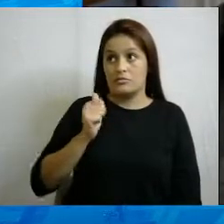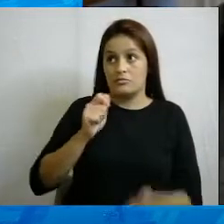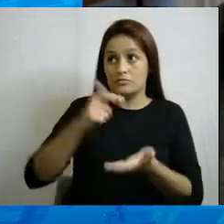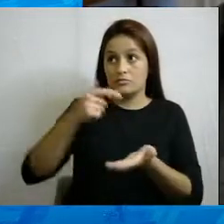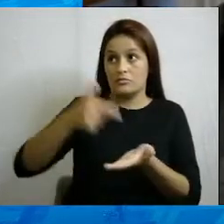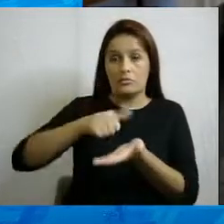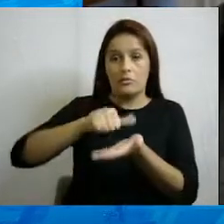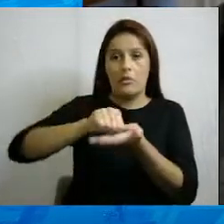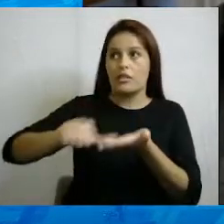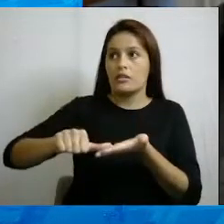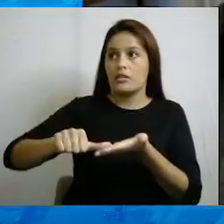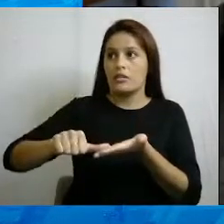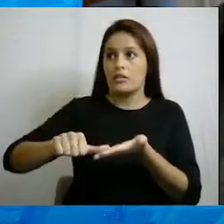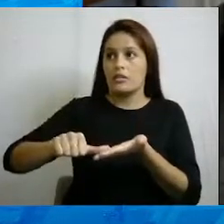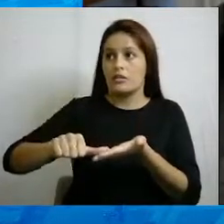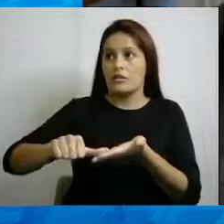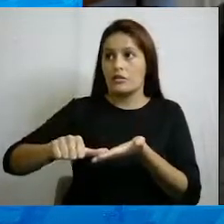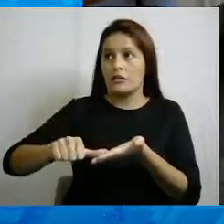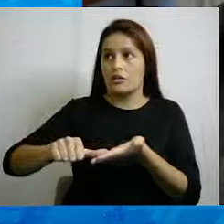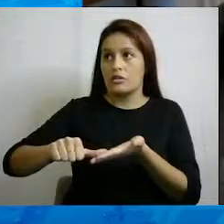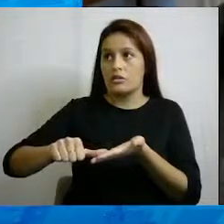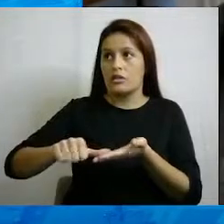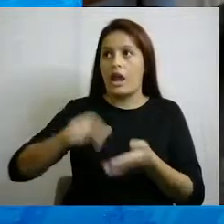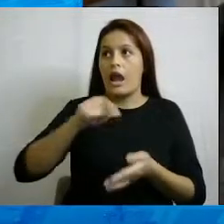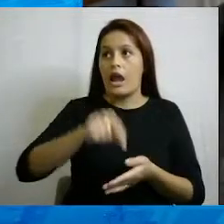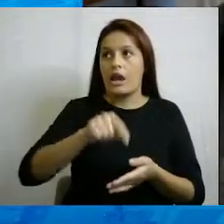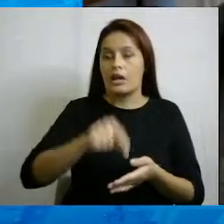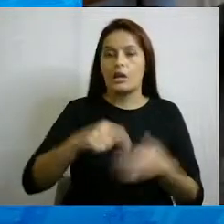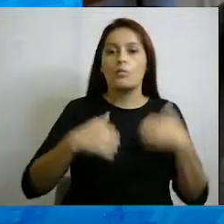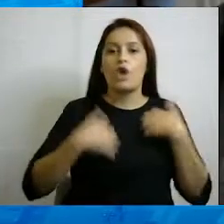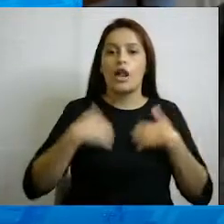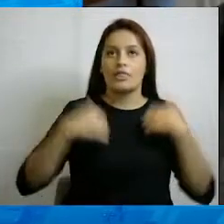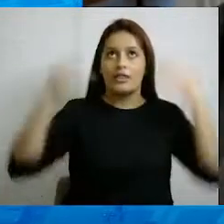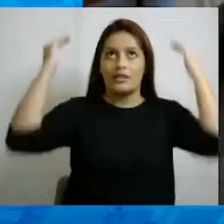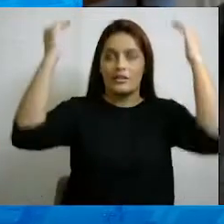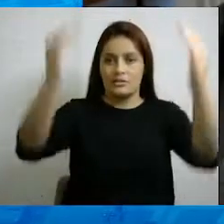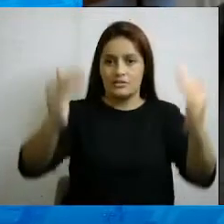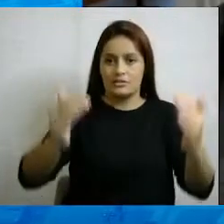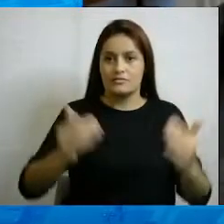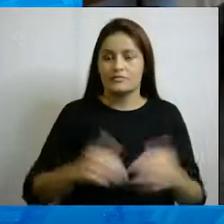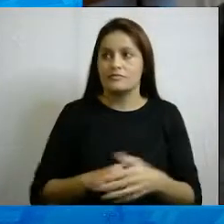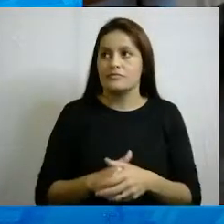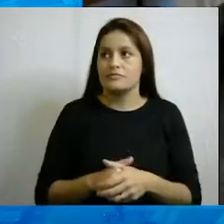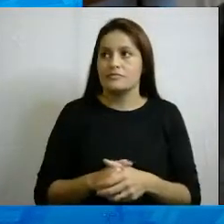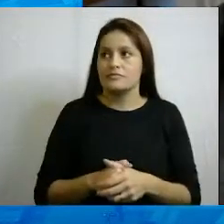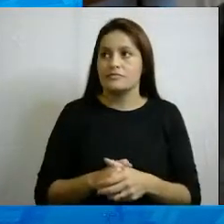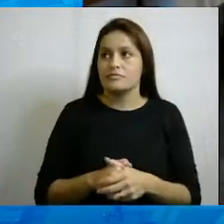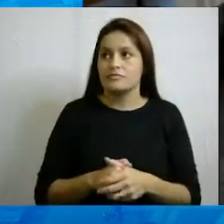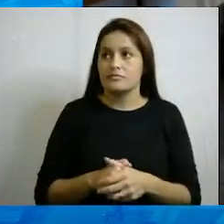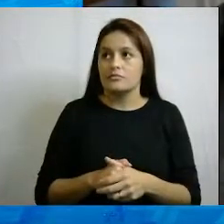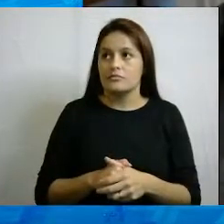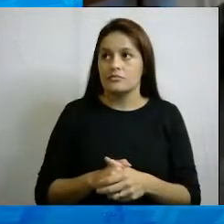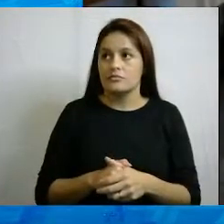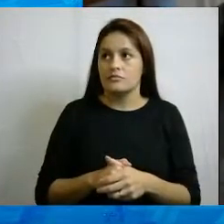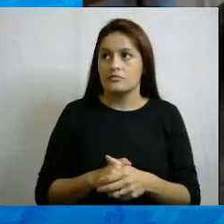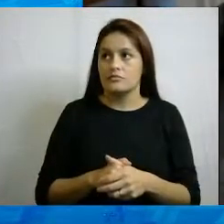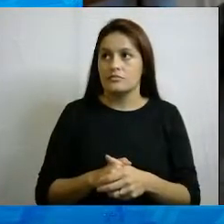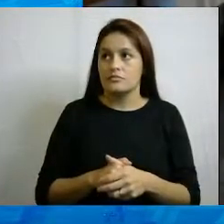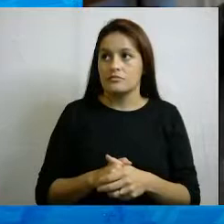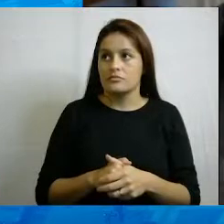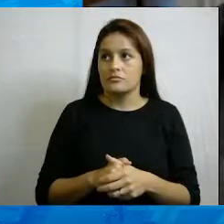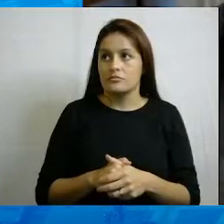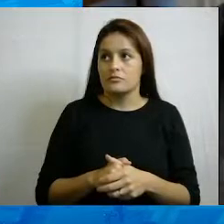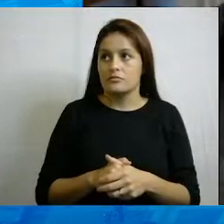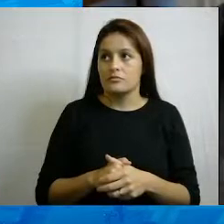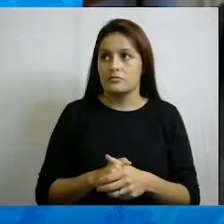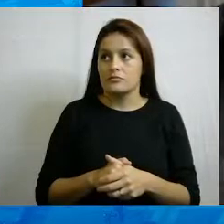llegó y empezó, tiene que sacarme los toldos porque aquí molestan los toldos por la sombra. Y nos enviaron una foto. La foto